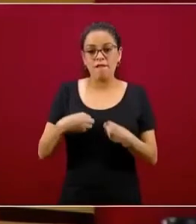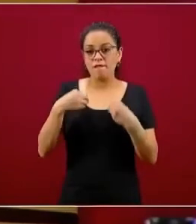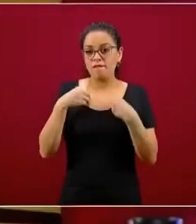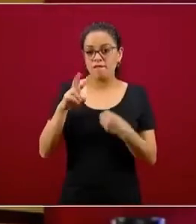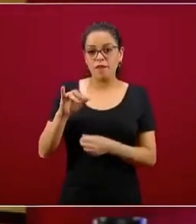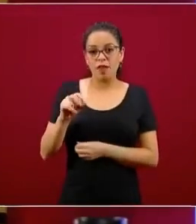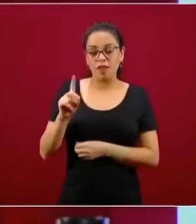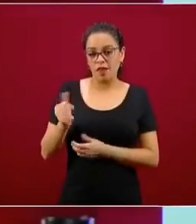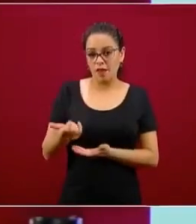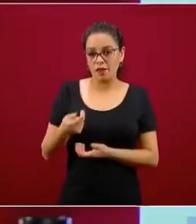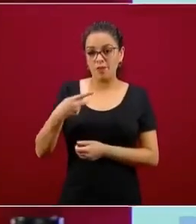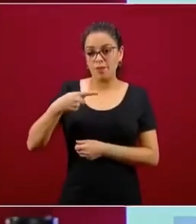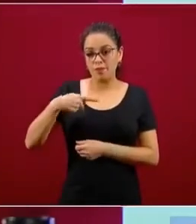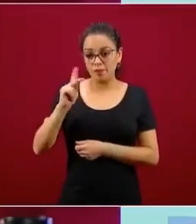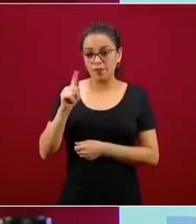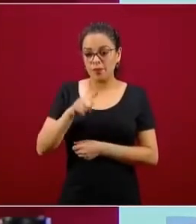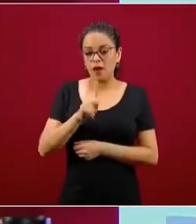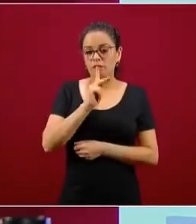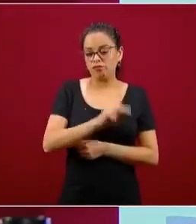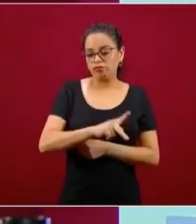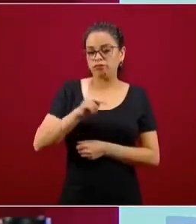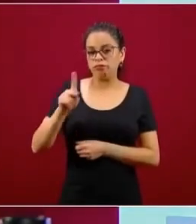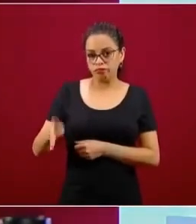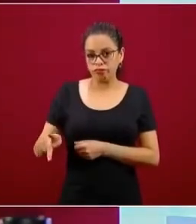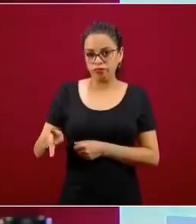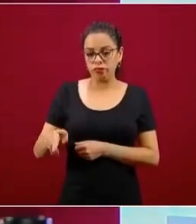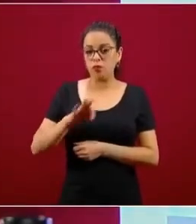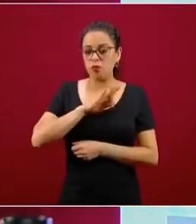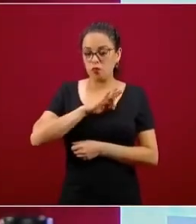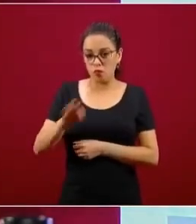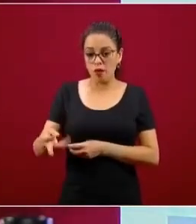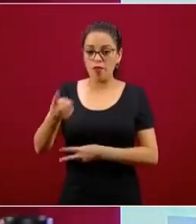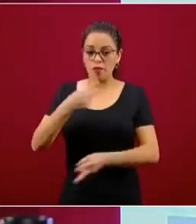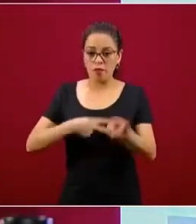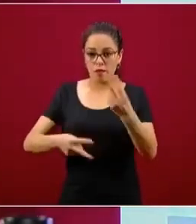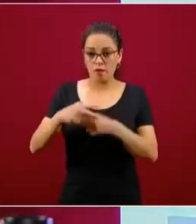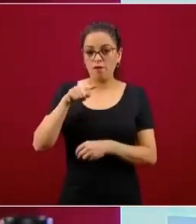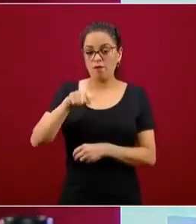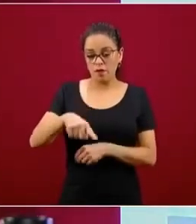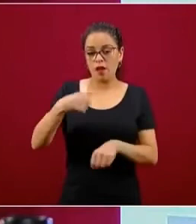vivos, pero son partículas replicantes capaces de producir enfermedad.